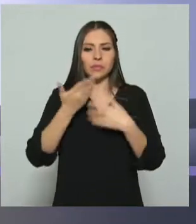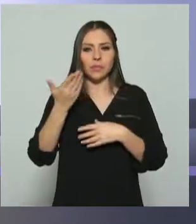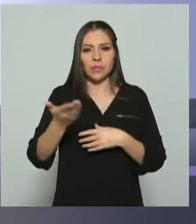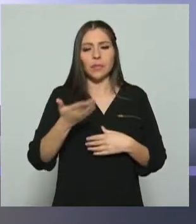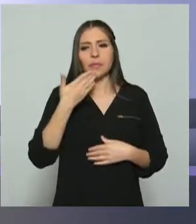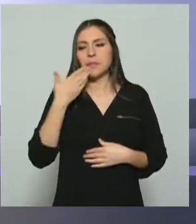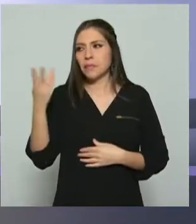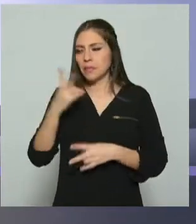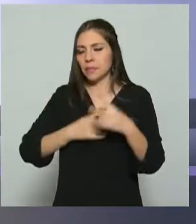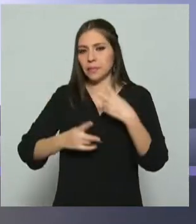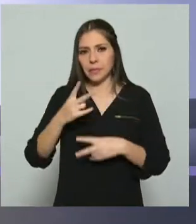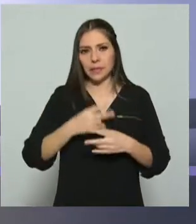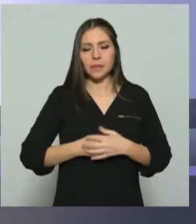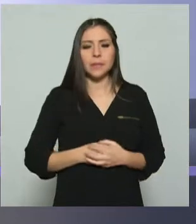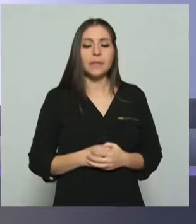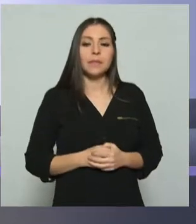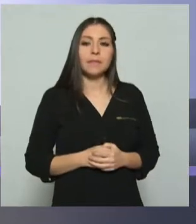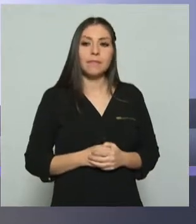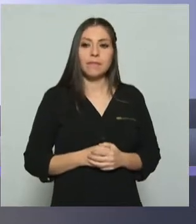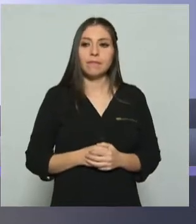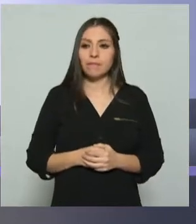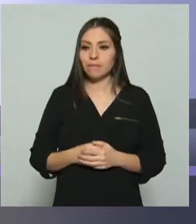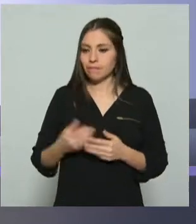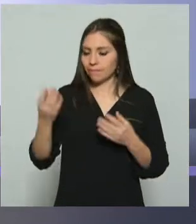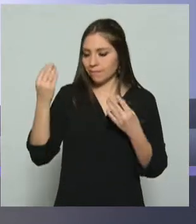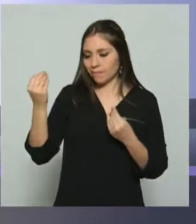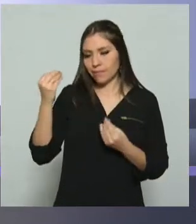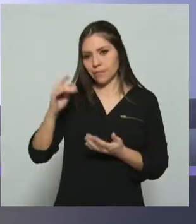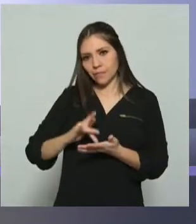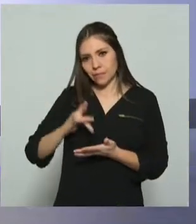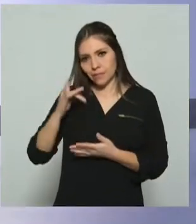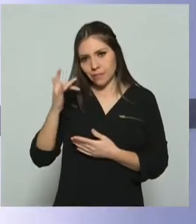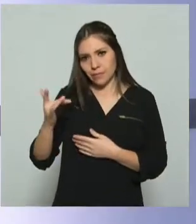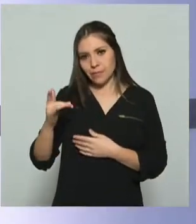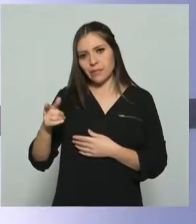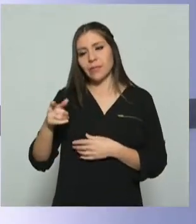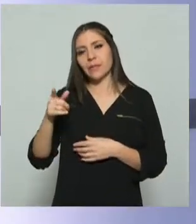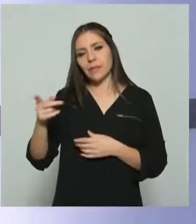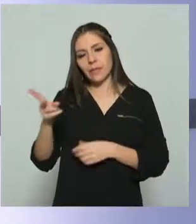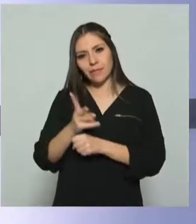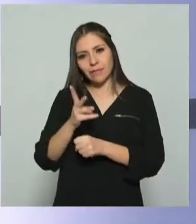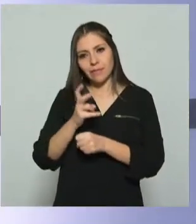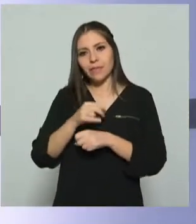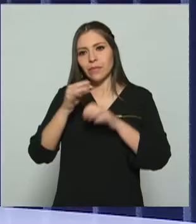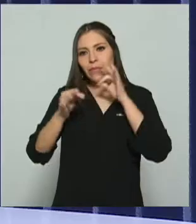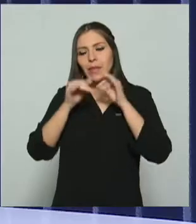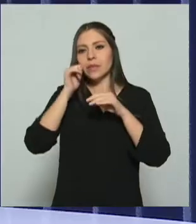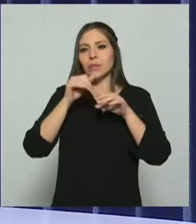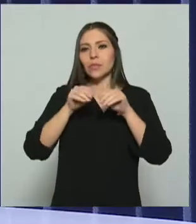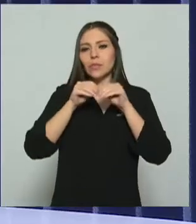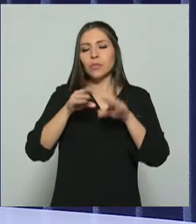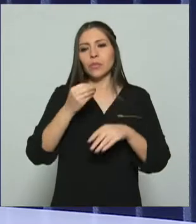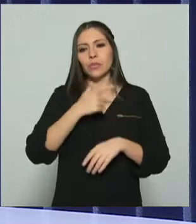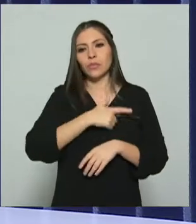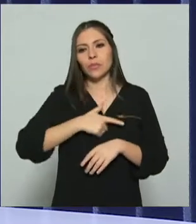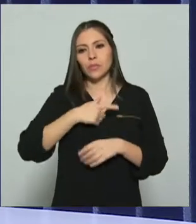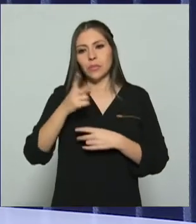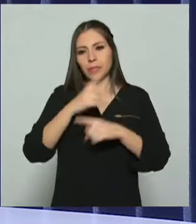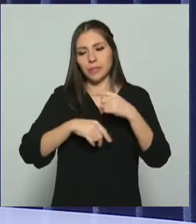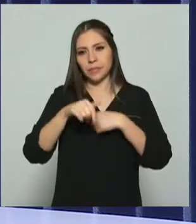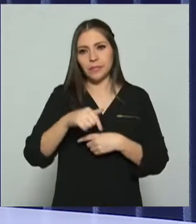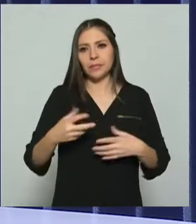el espacio de tu programa, como siempre, Sororario, y pues estamos muy contentos de estar aquí contigo. Qué bueno, a mí también me da mucho gusto